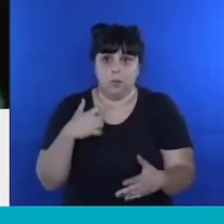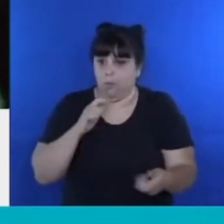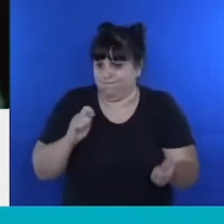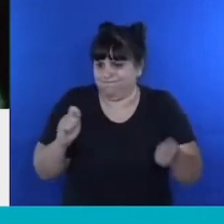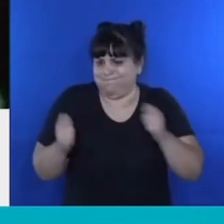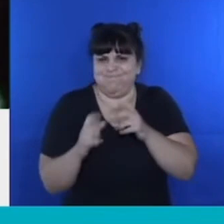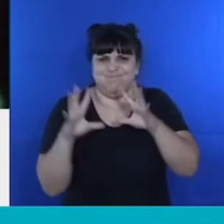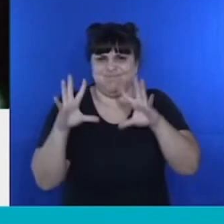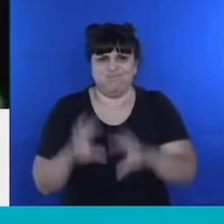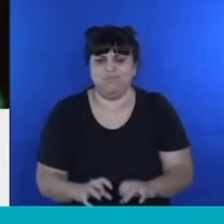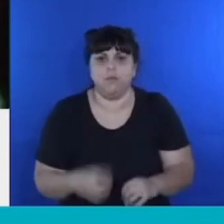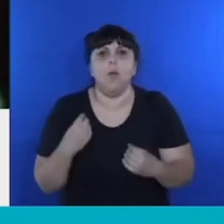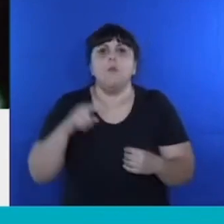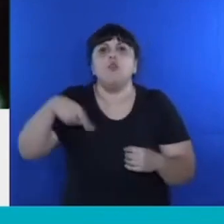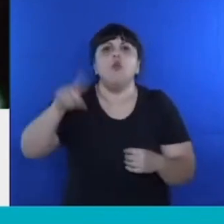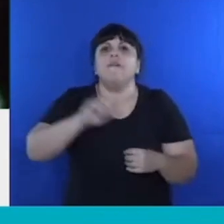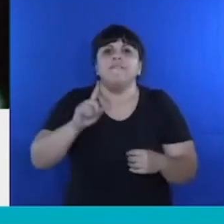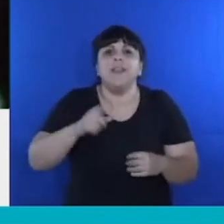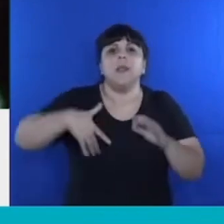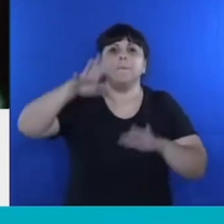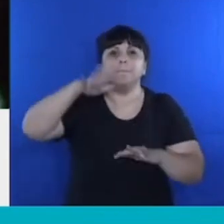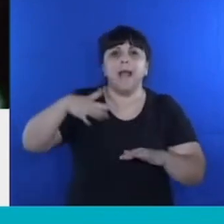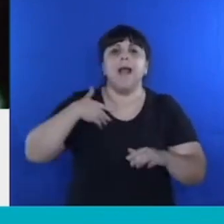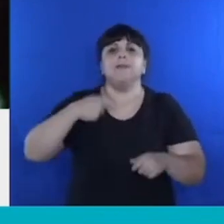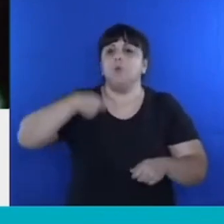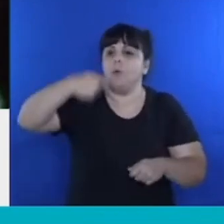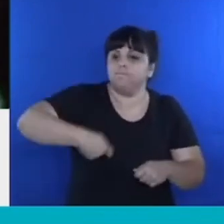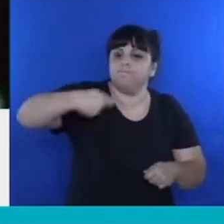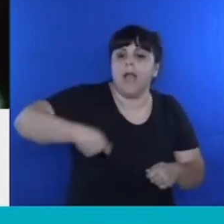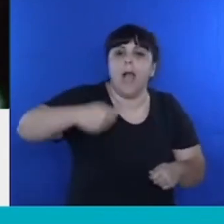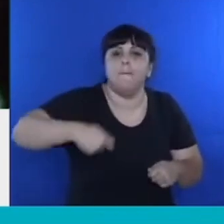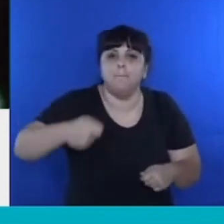regresivo, porque no toma en cuenta la capacidad contributiva